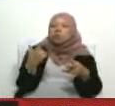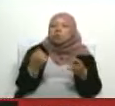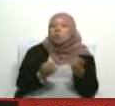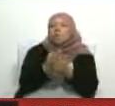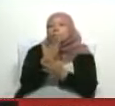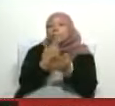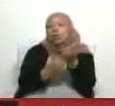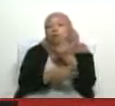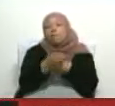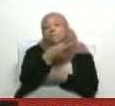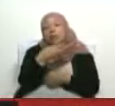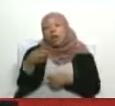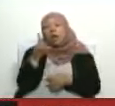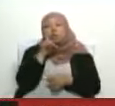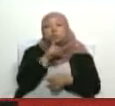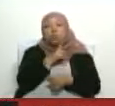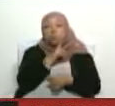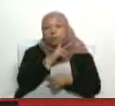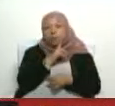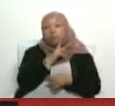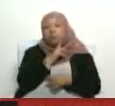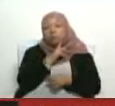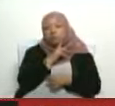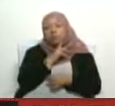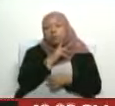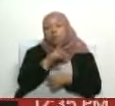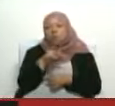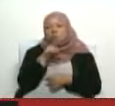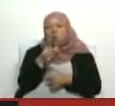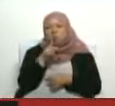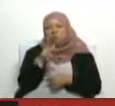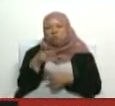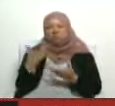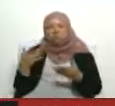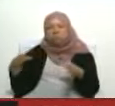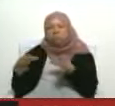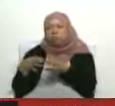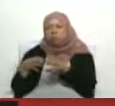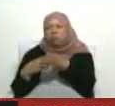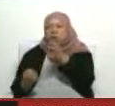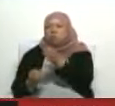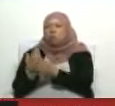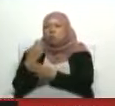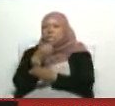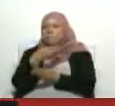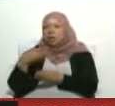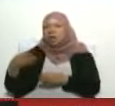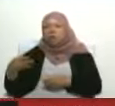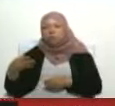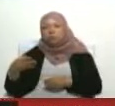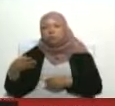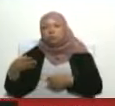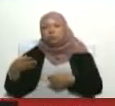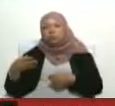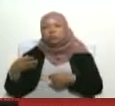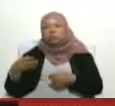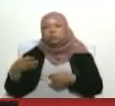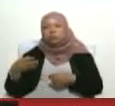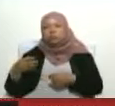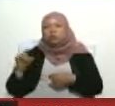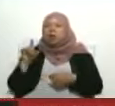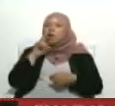blanco. Siempre utilizan nombres totalmente ridículos como aparenta, ¿no? Unos